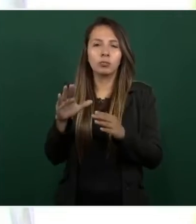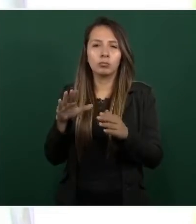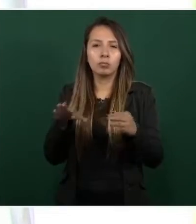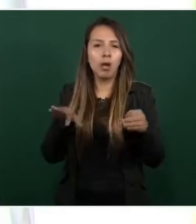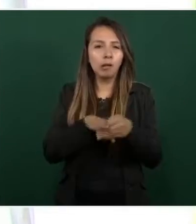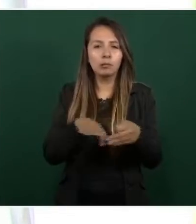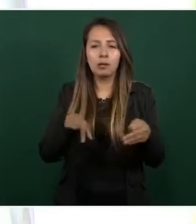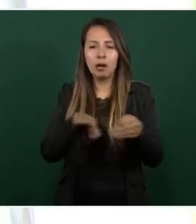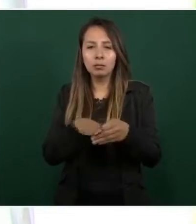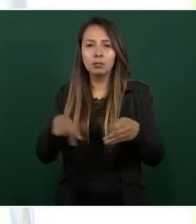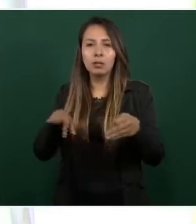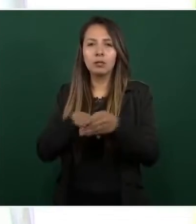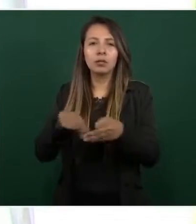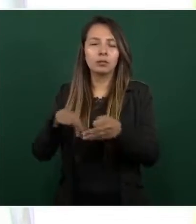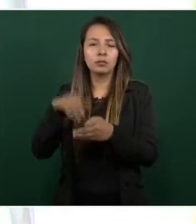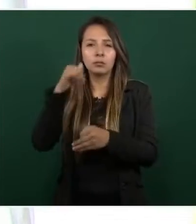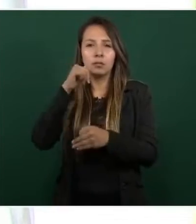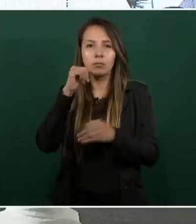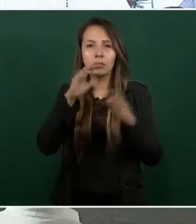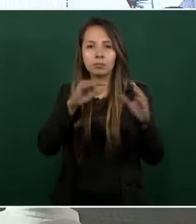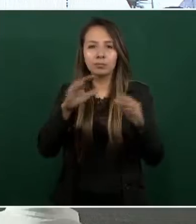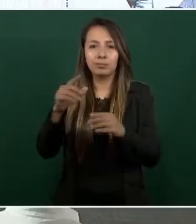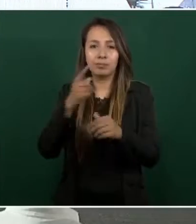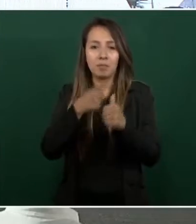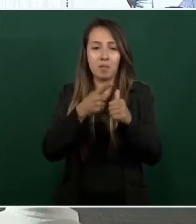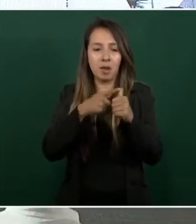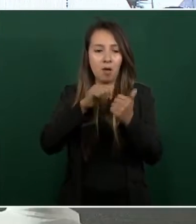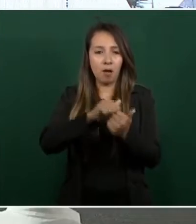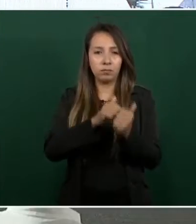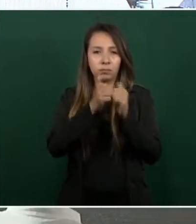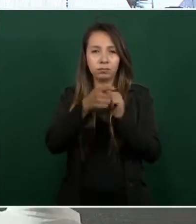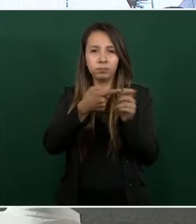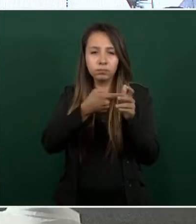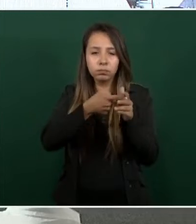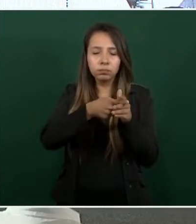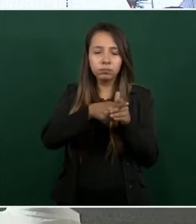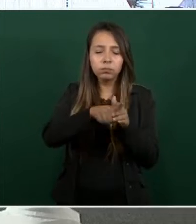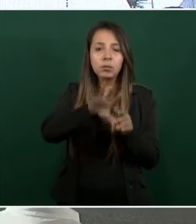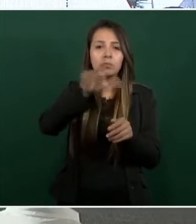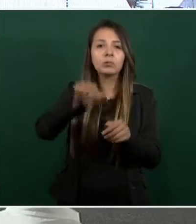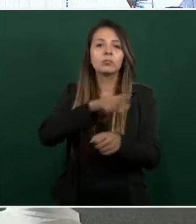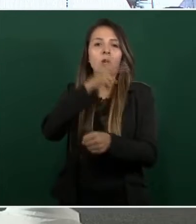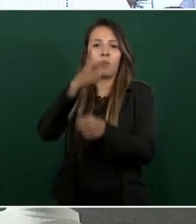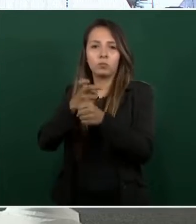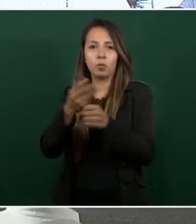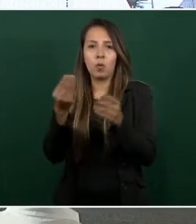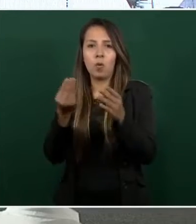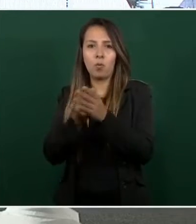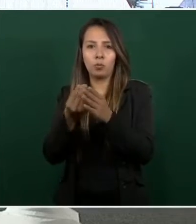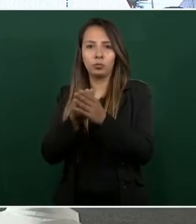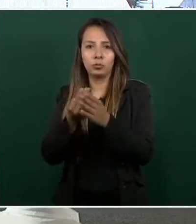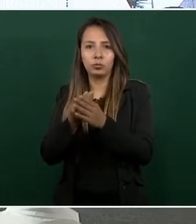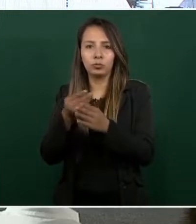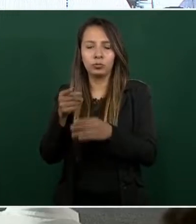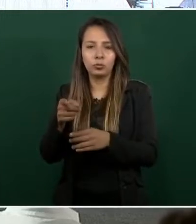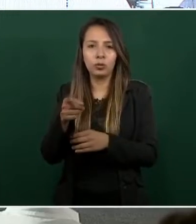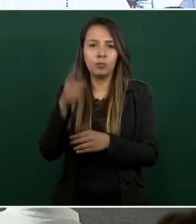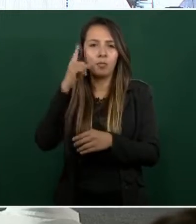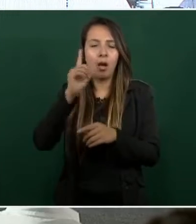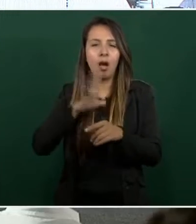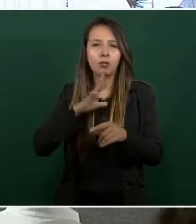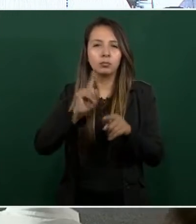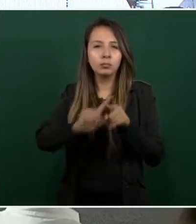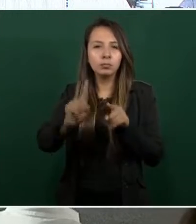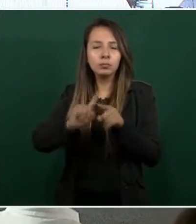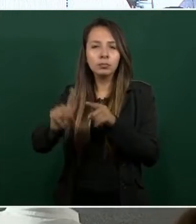da después del curso de formación inicial, para las diferentes actividades y especialidades que hay